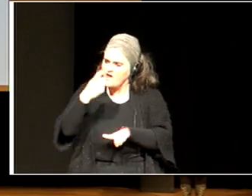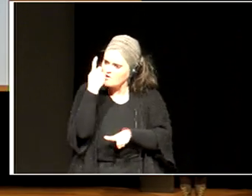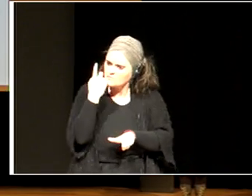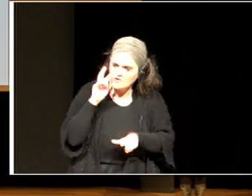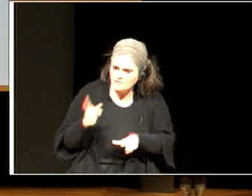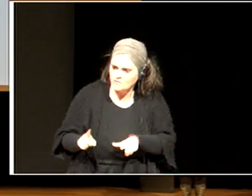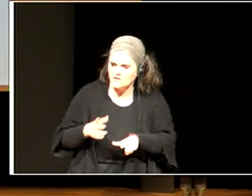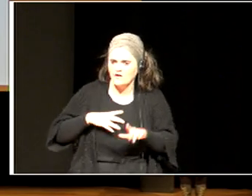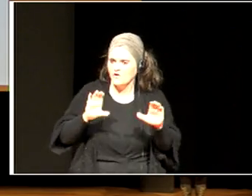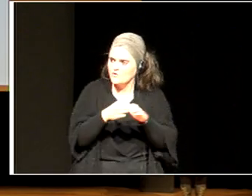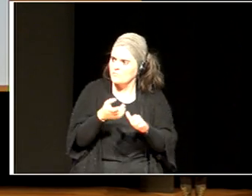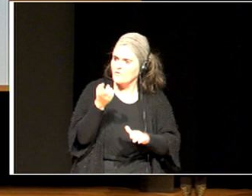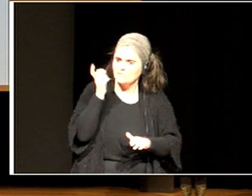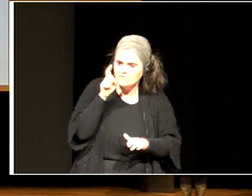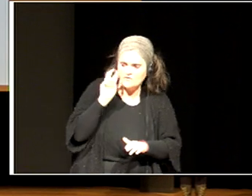tampoco